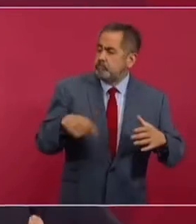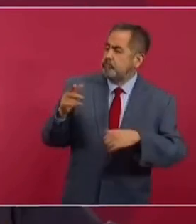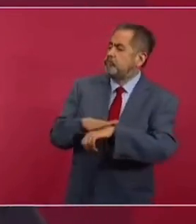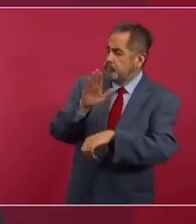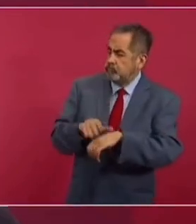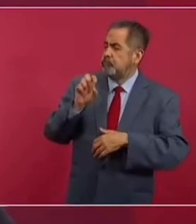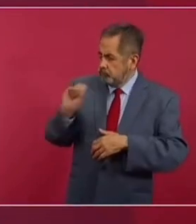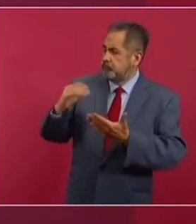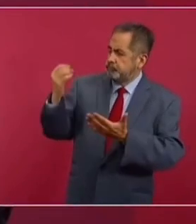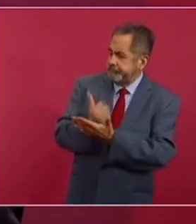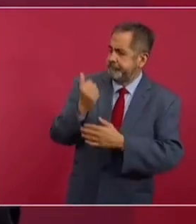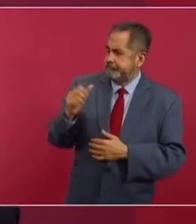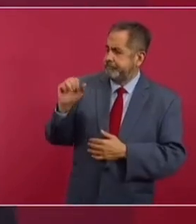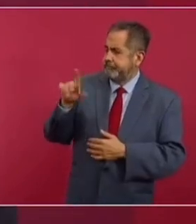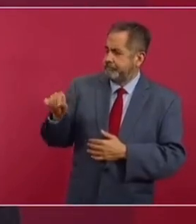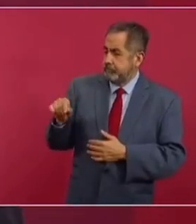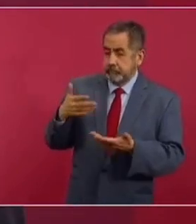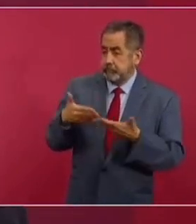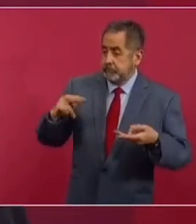que